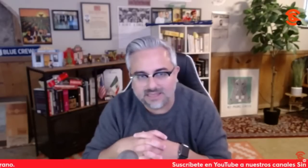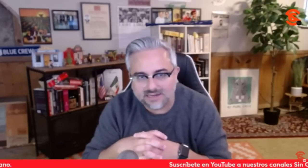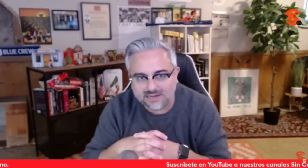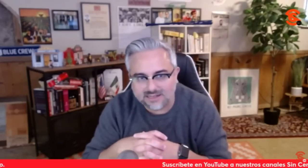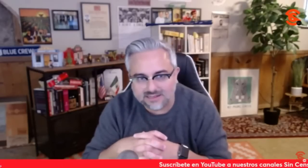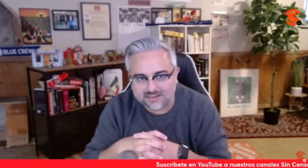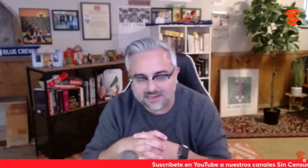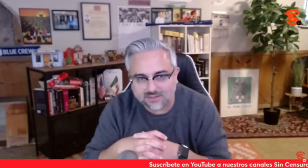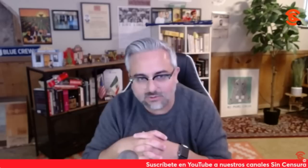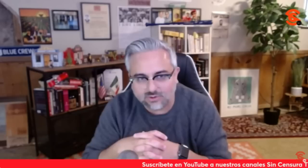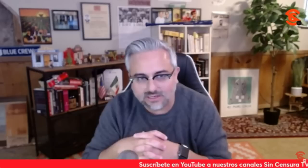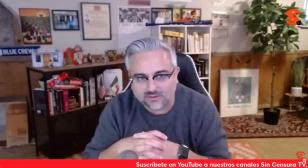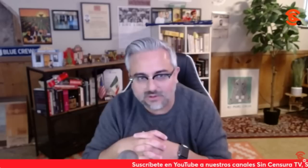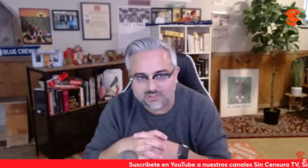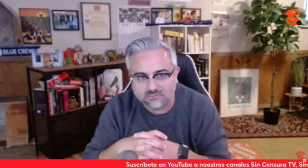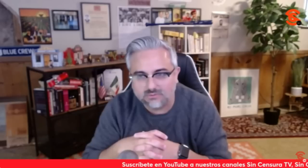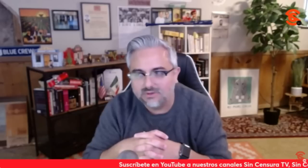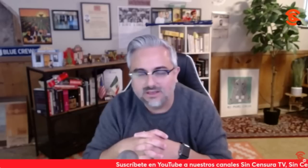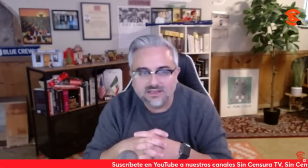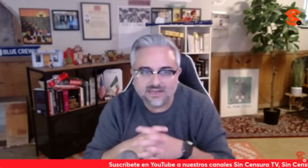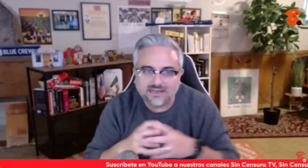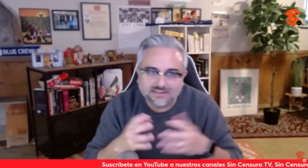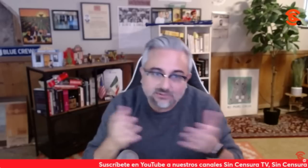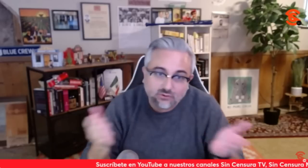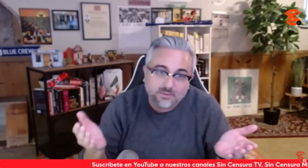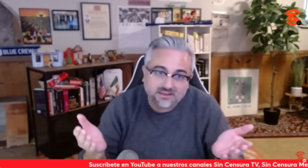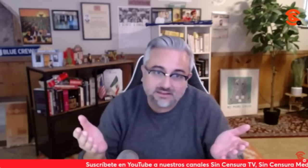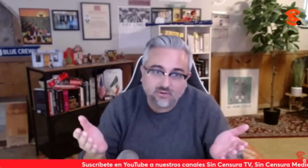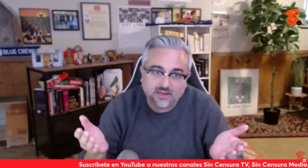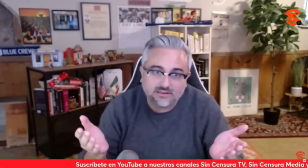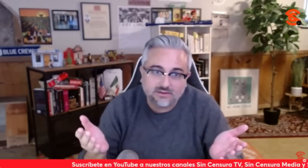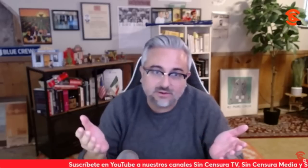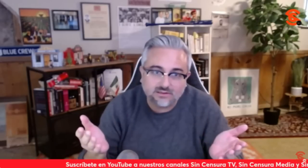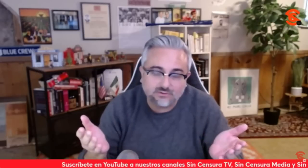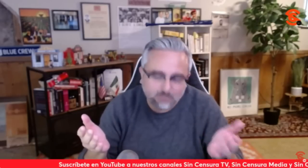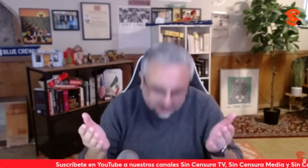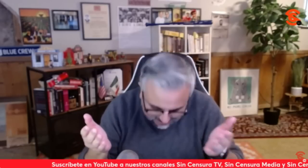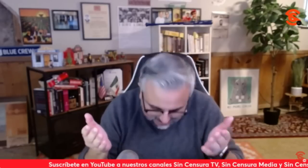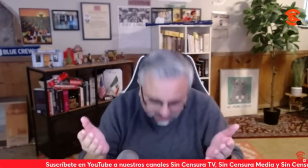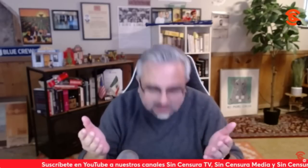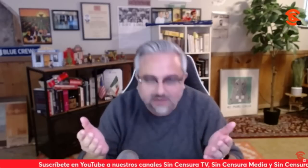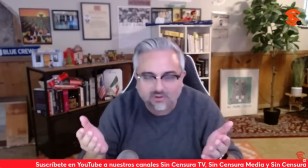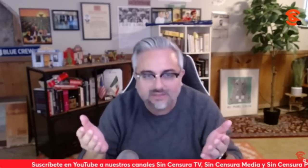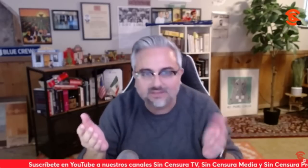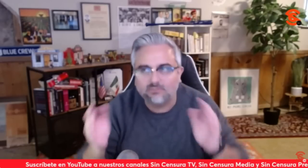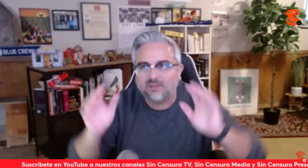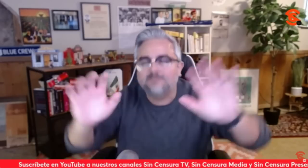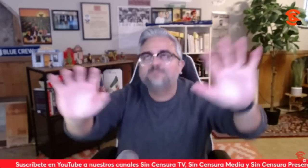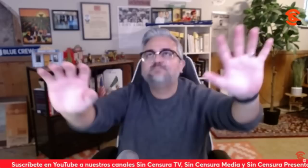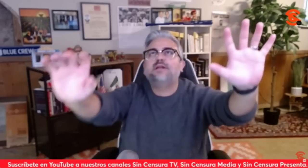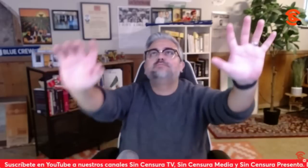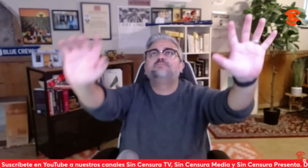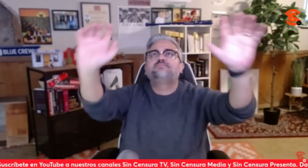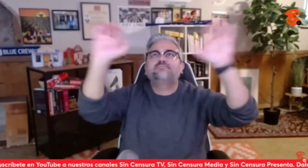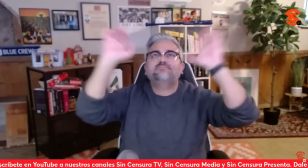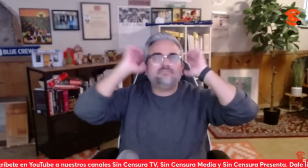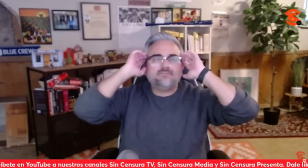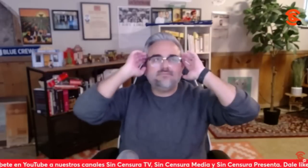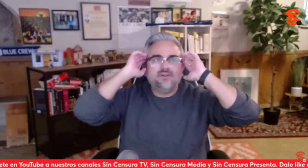primera mañanera de la doctora Claudia Sheinbaum, en la que, disculpe que sea arrogante con esto, permítanos ser arrogantes, porque,